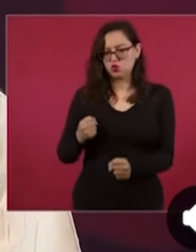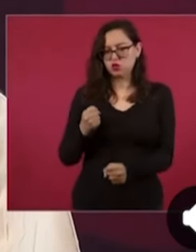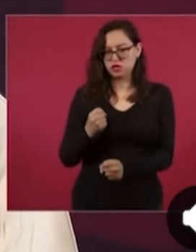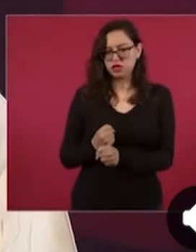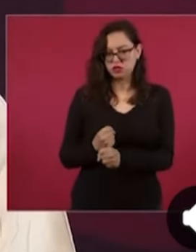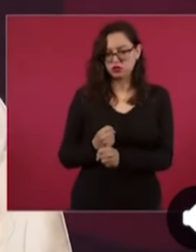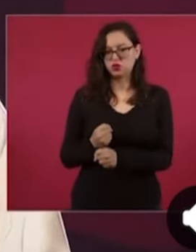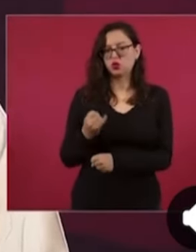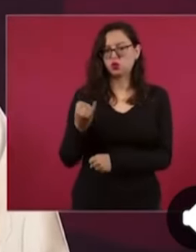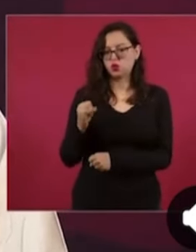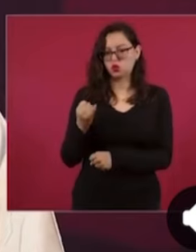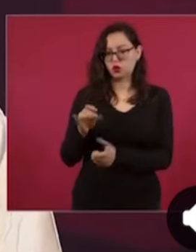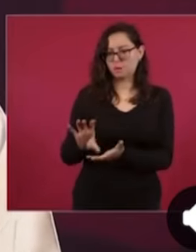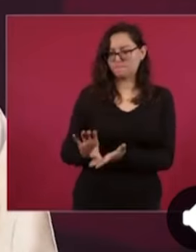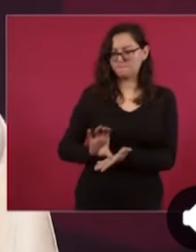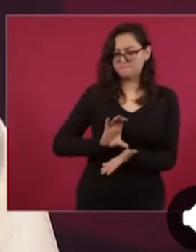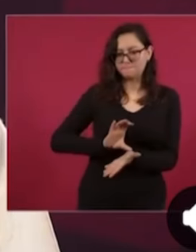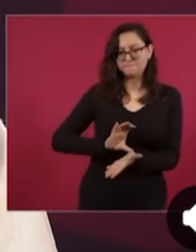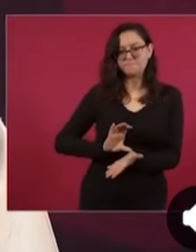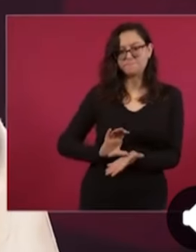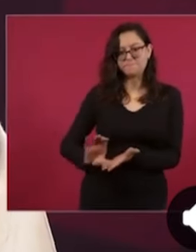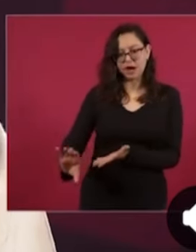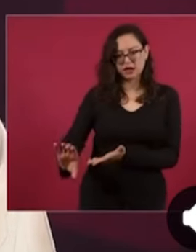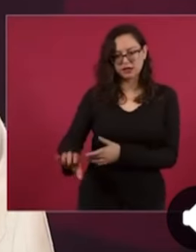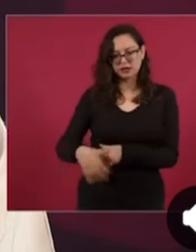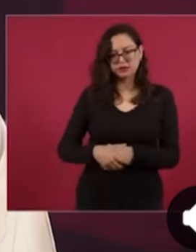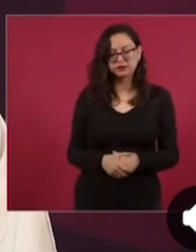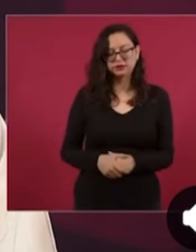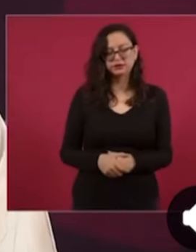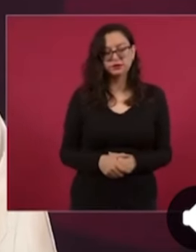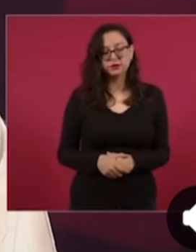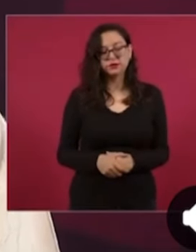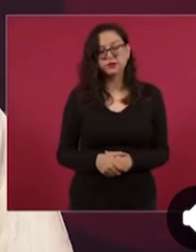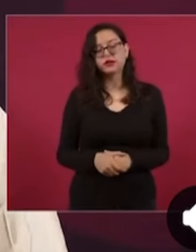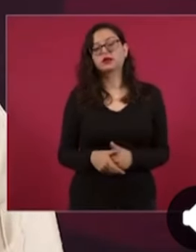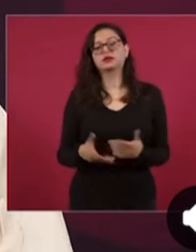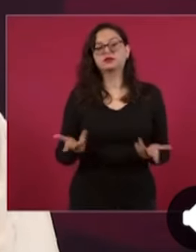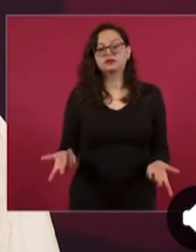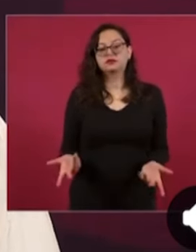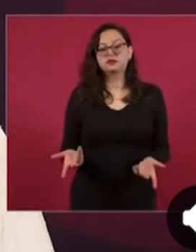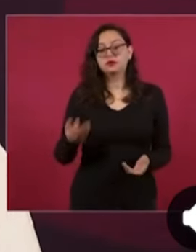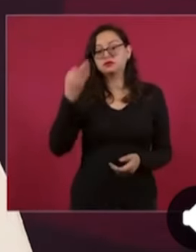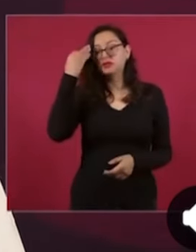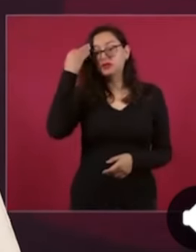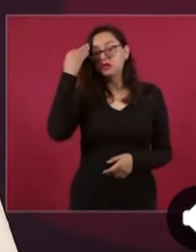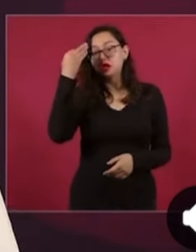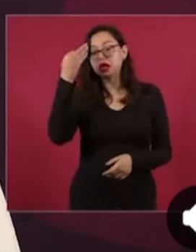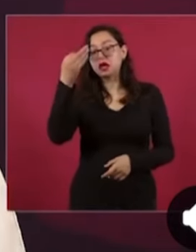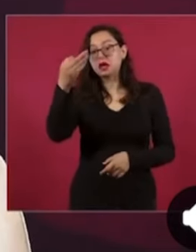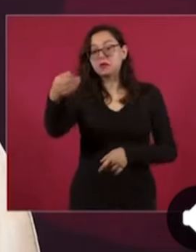el mes de junio. Tienen un estímulo por antigüedad de